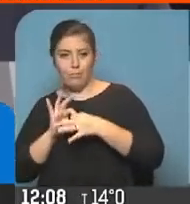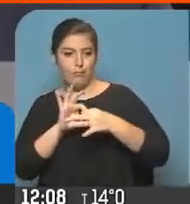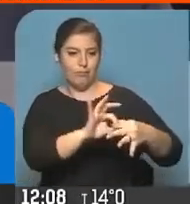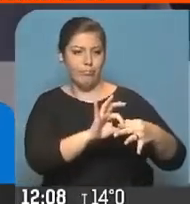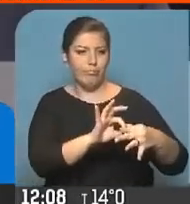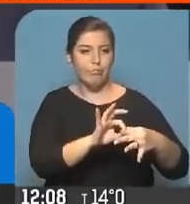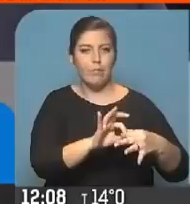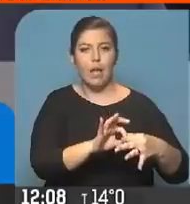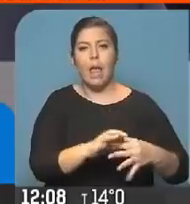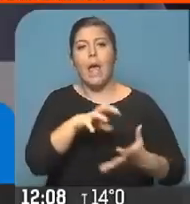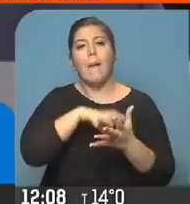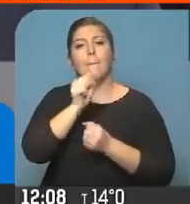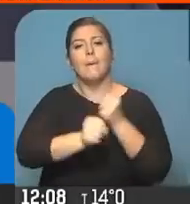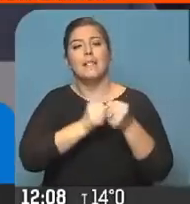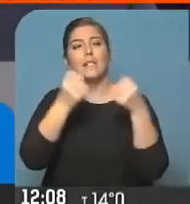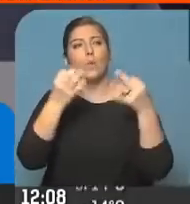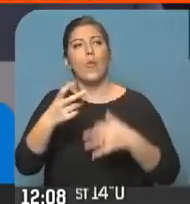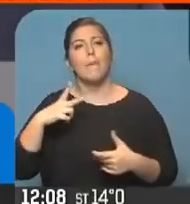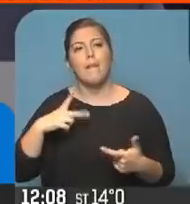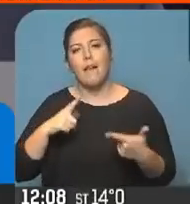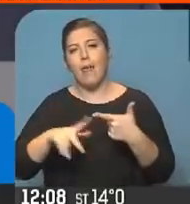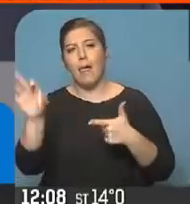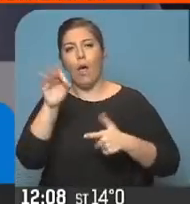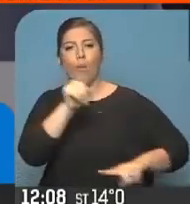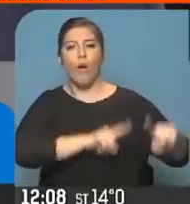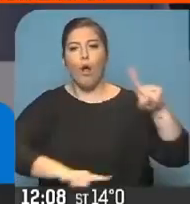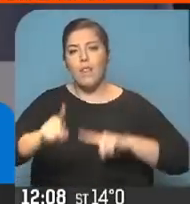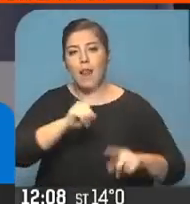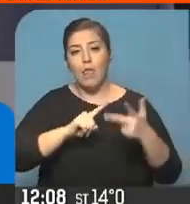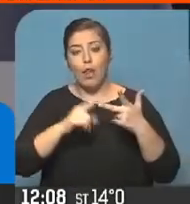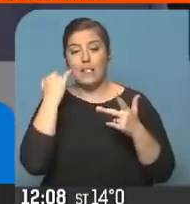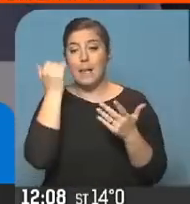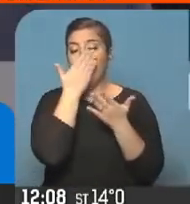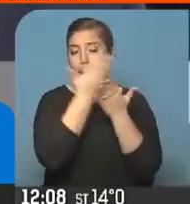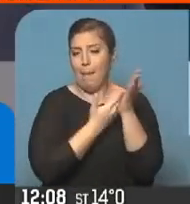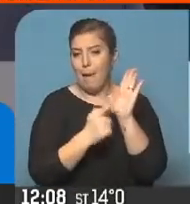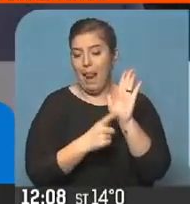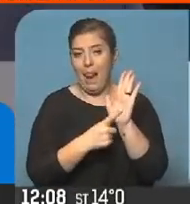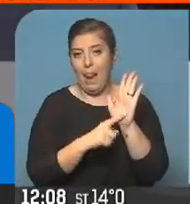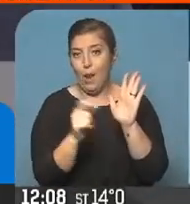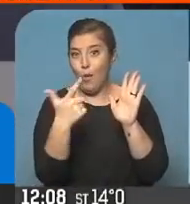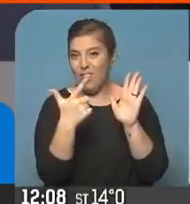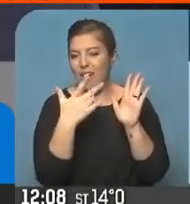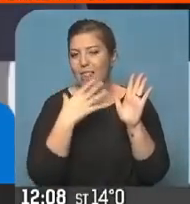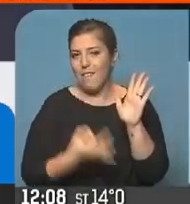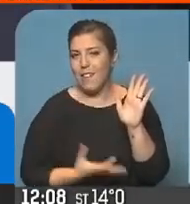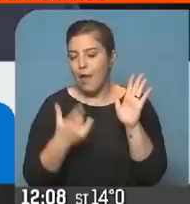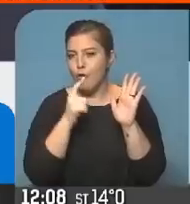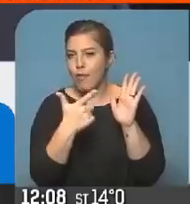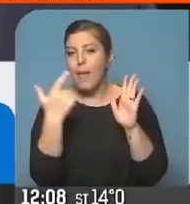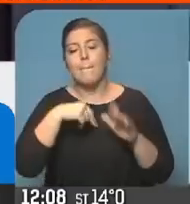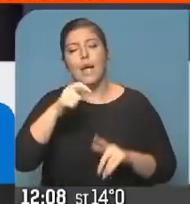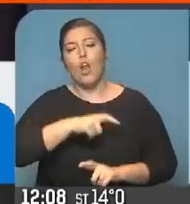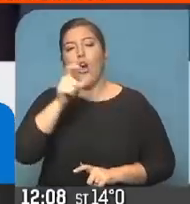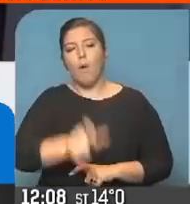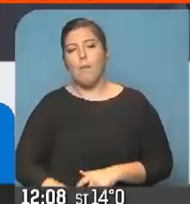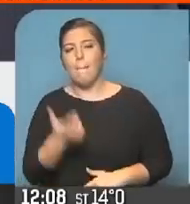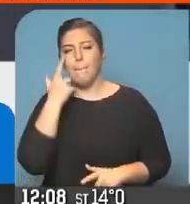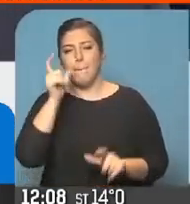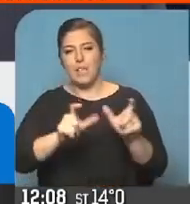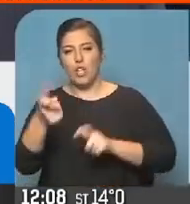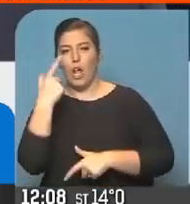privada de coordinadores que no figuran los papeles pero que en la regla libertad de la gente los conoce y puede